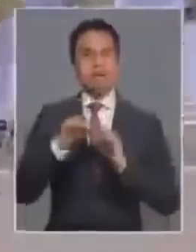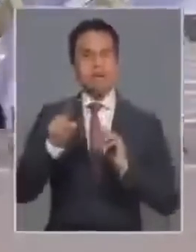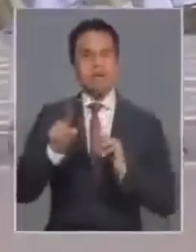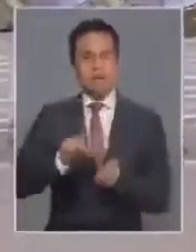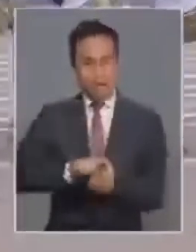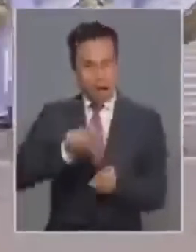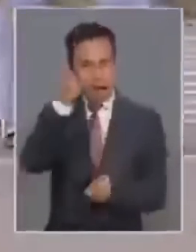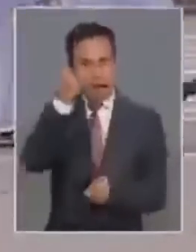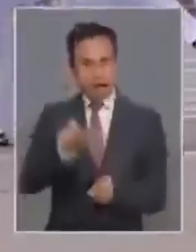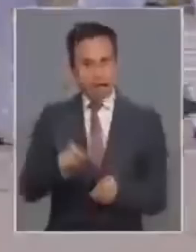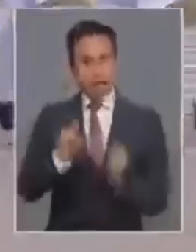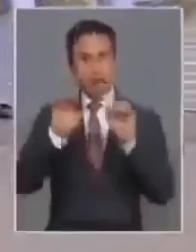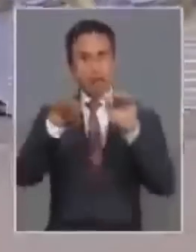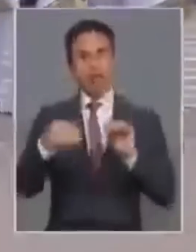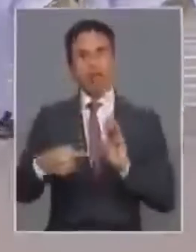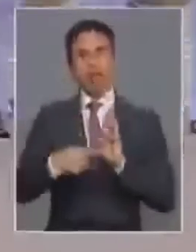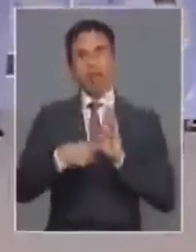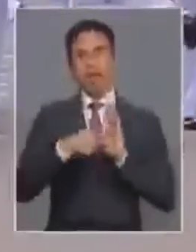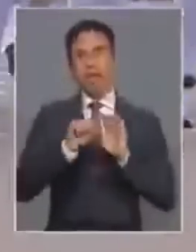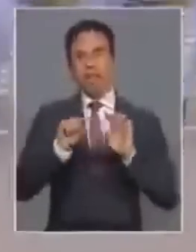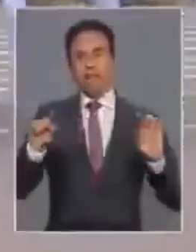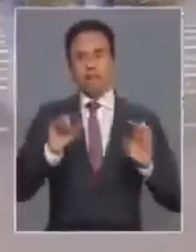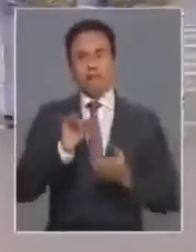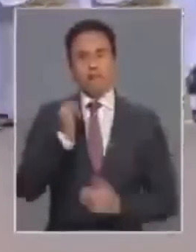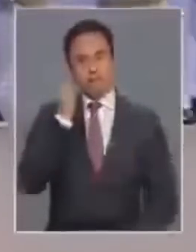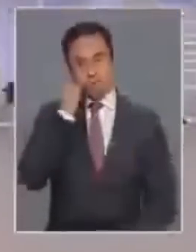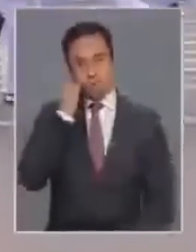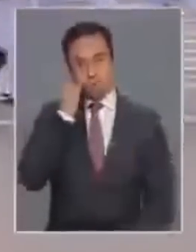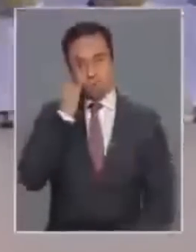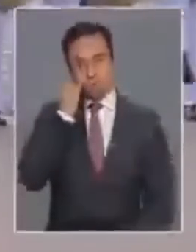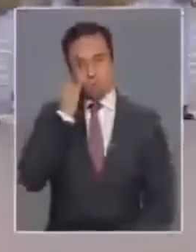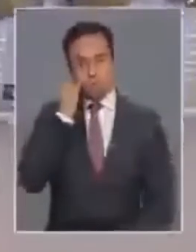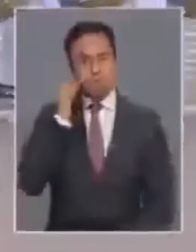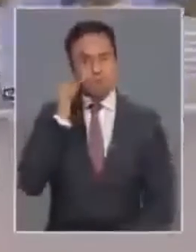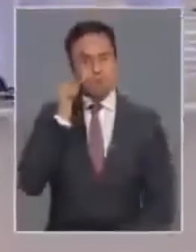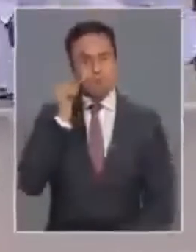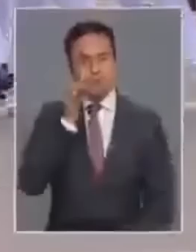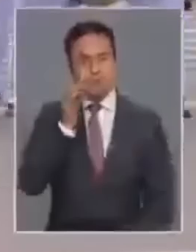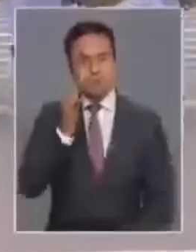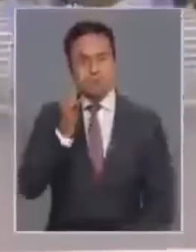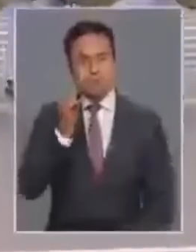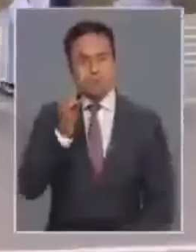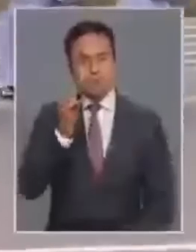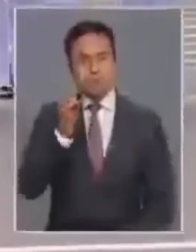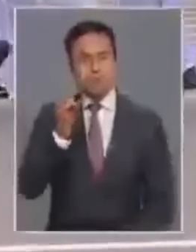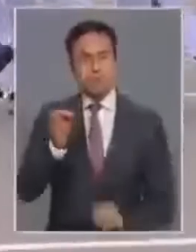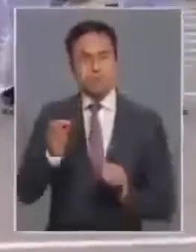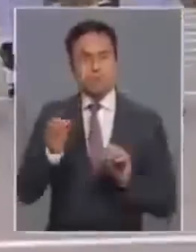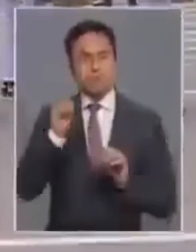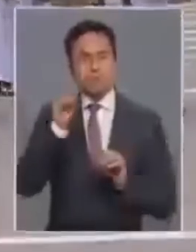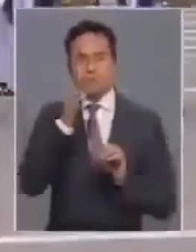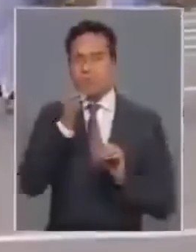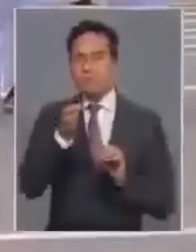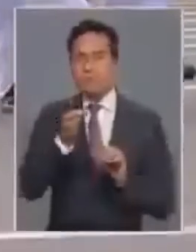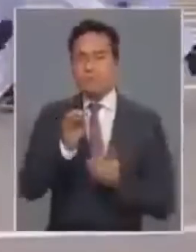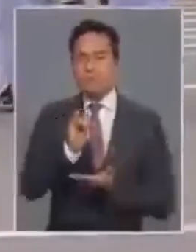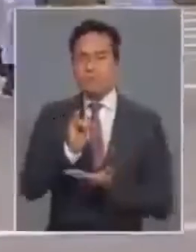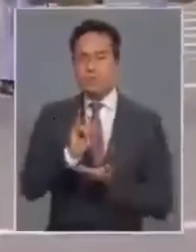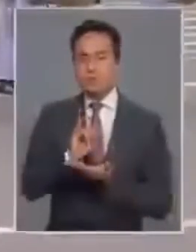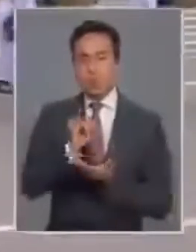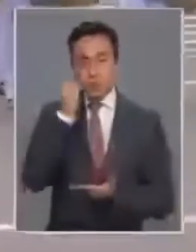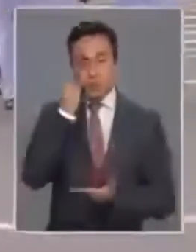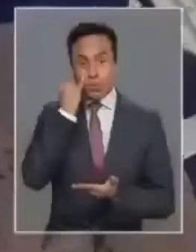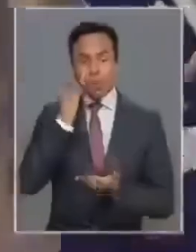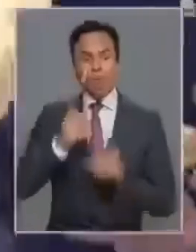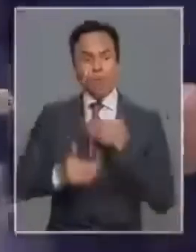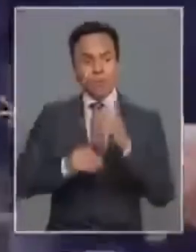diferente. Tal como lo señala el Instituto Compos Sur, control de sí mismo. Es en este instituto donde se